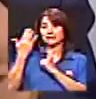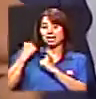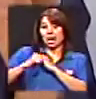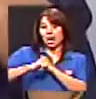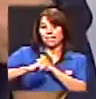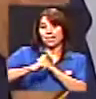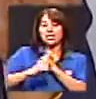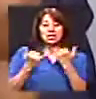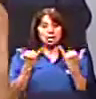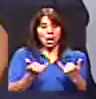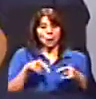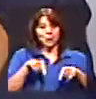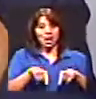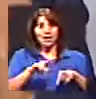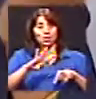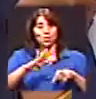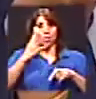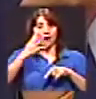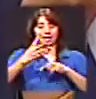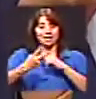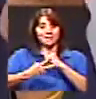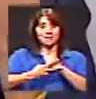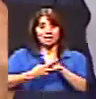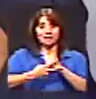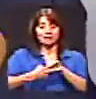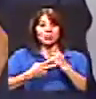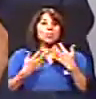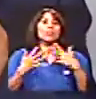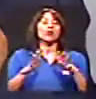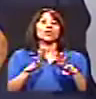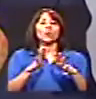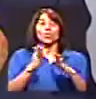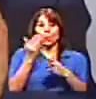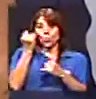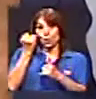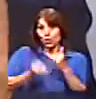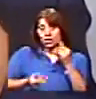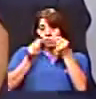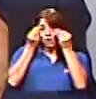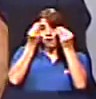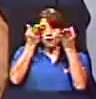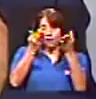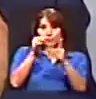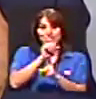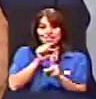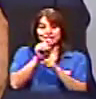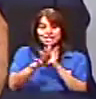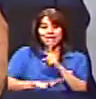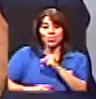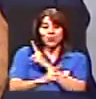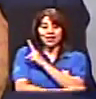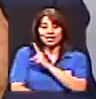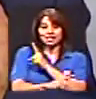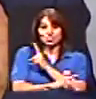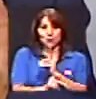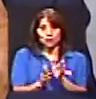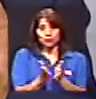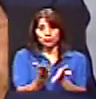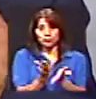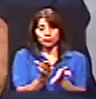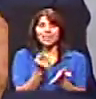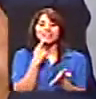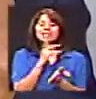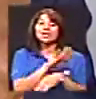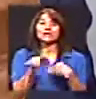todos los partidos políticos, y lo señala muy bien el último informe del Estado de la Nación, todos los partidos políticos en Costa Rica